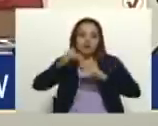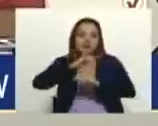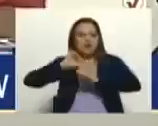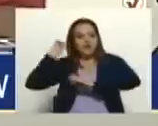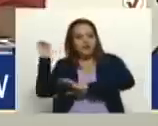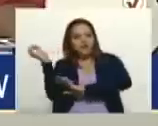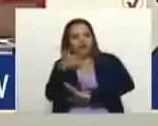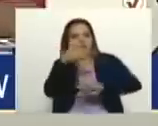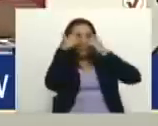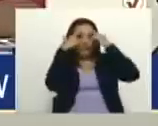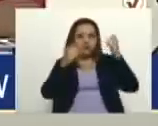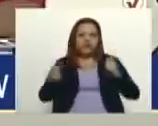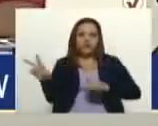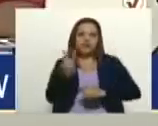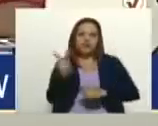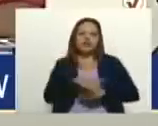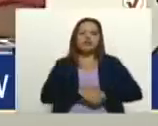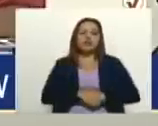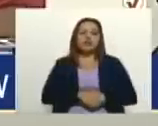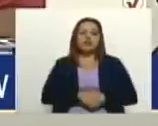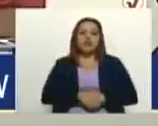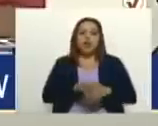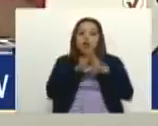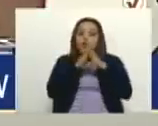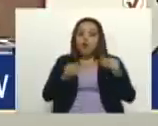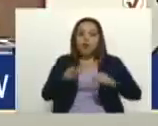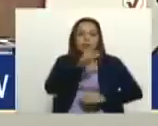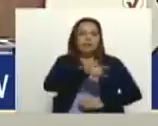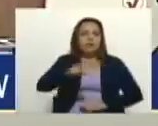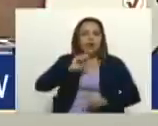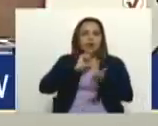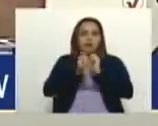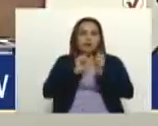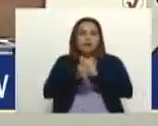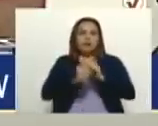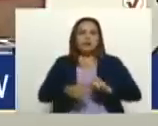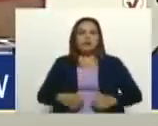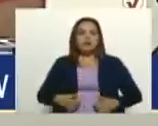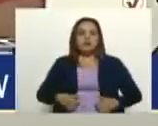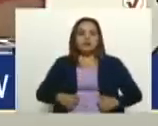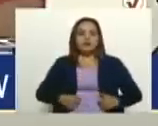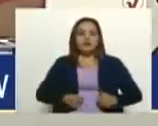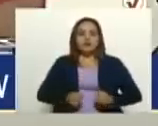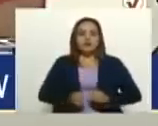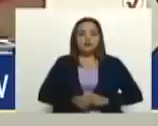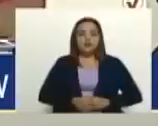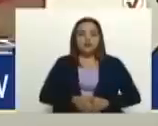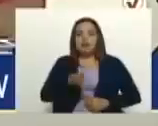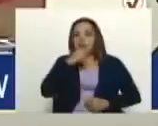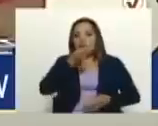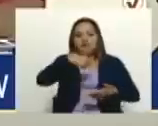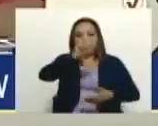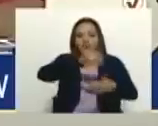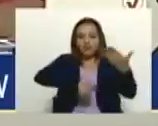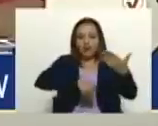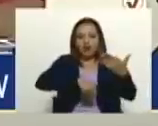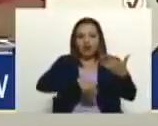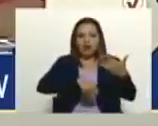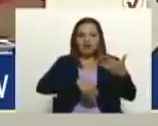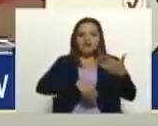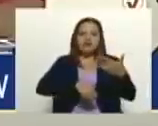Bueno, donde todos los peloteros, que de alguna manera no tienen contrato en